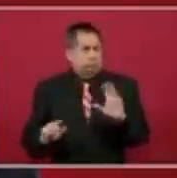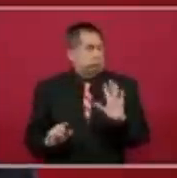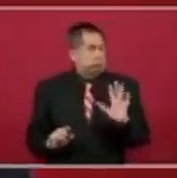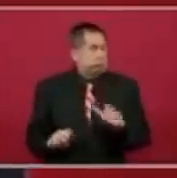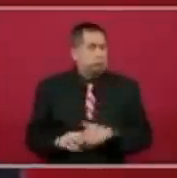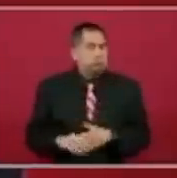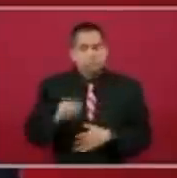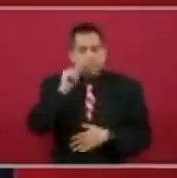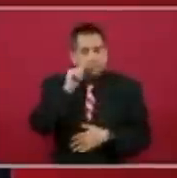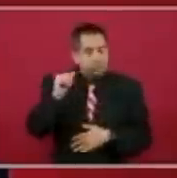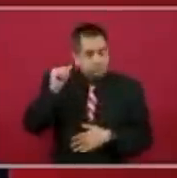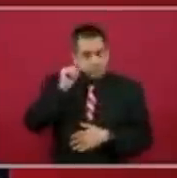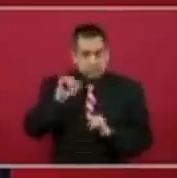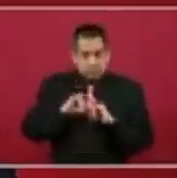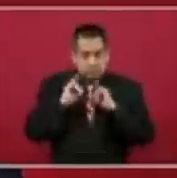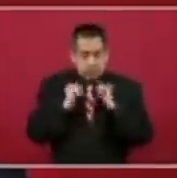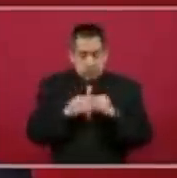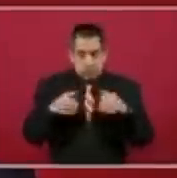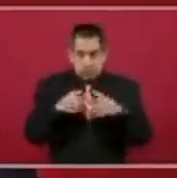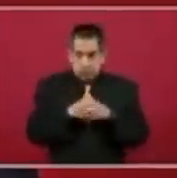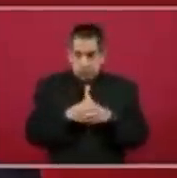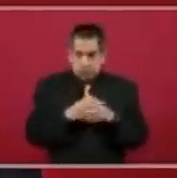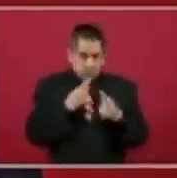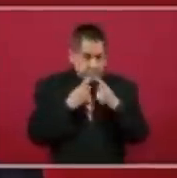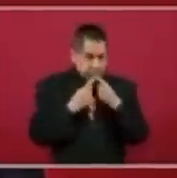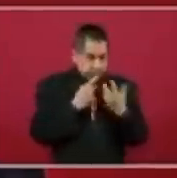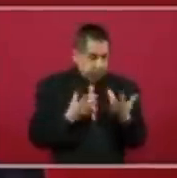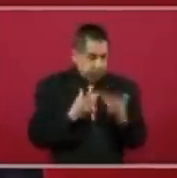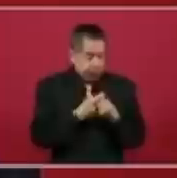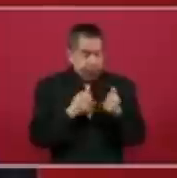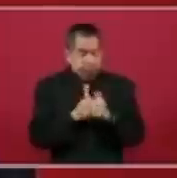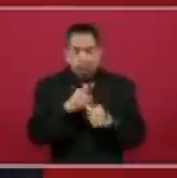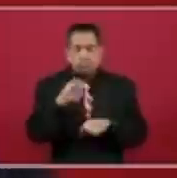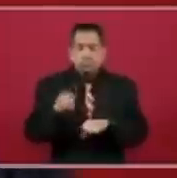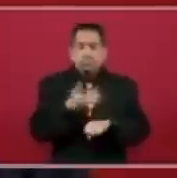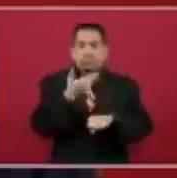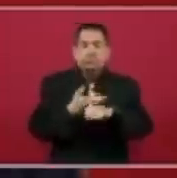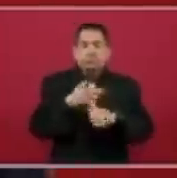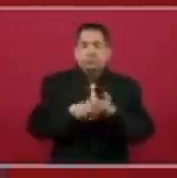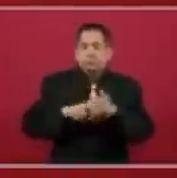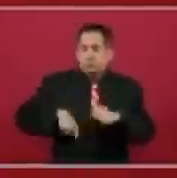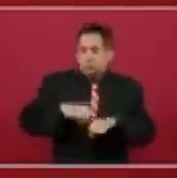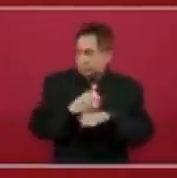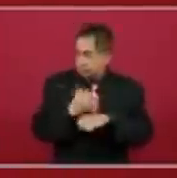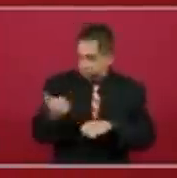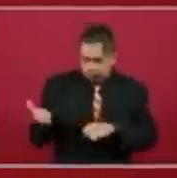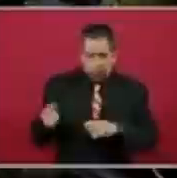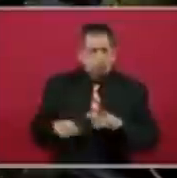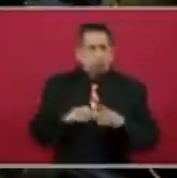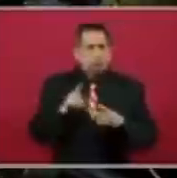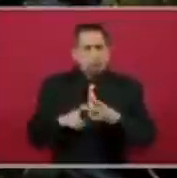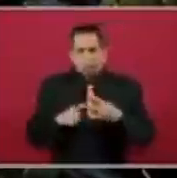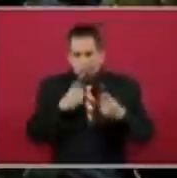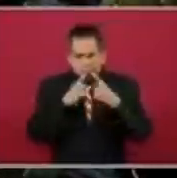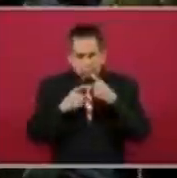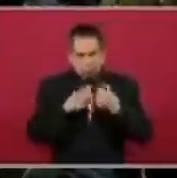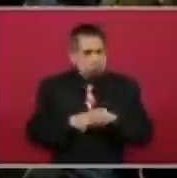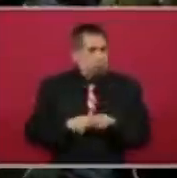reunión con la secretaria de Gobernación y eso